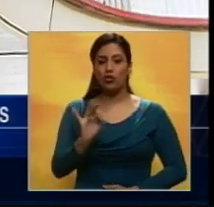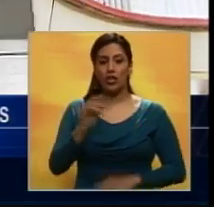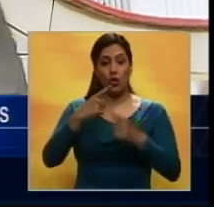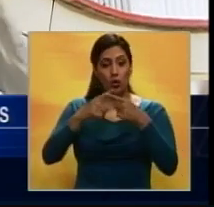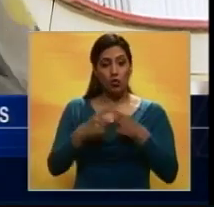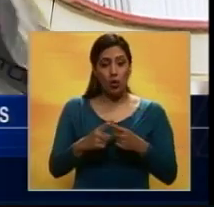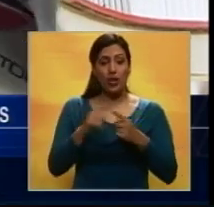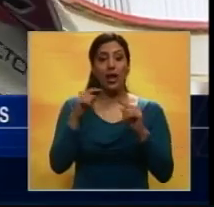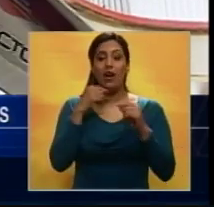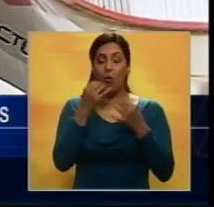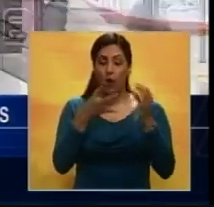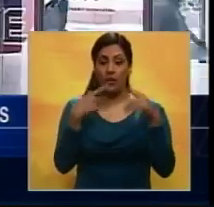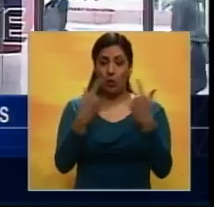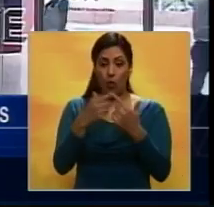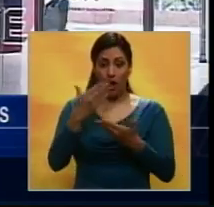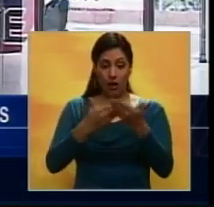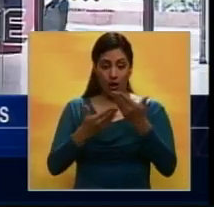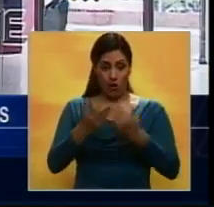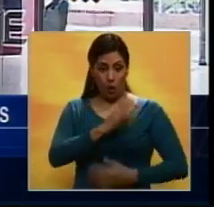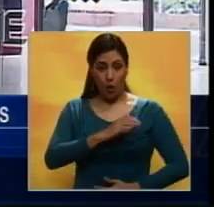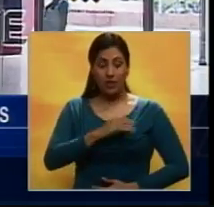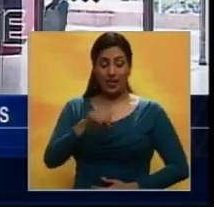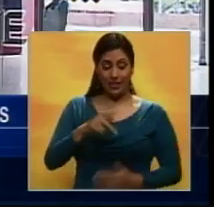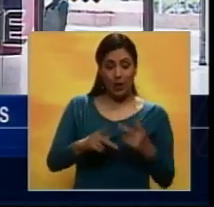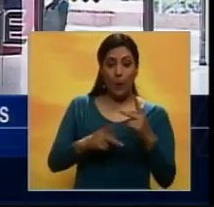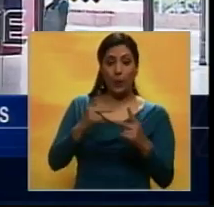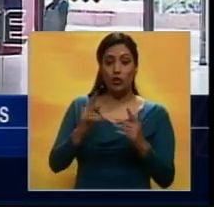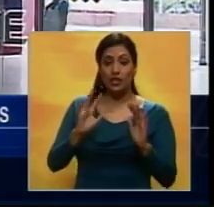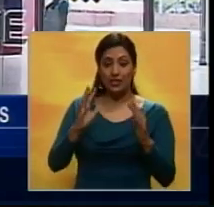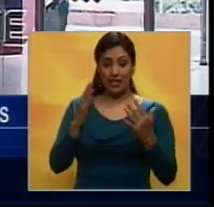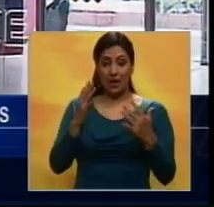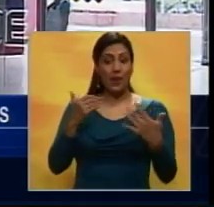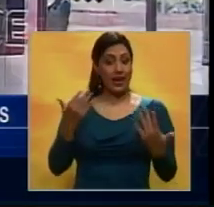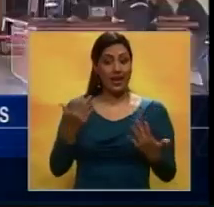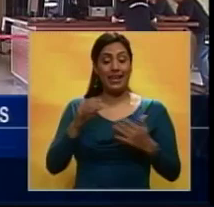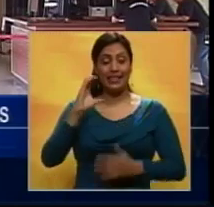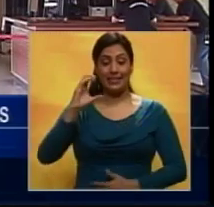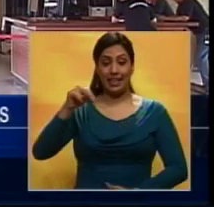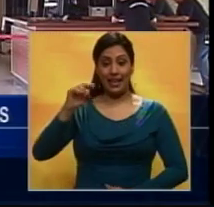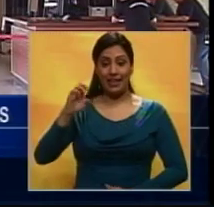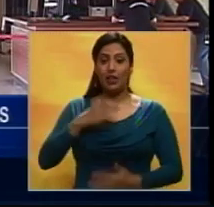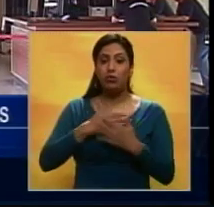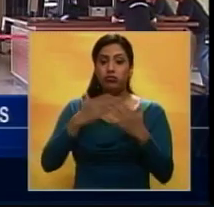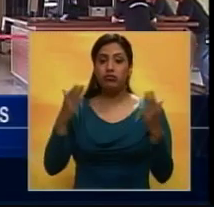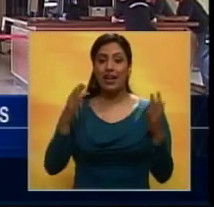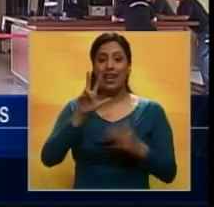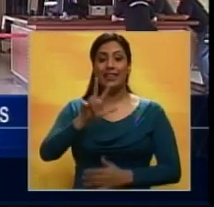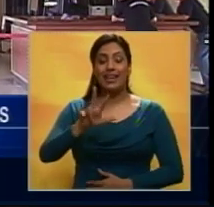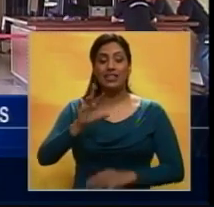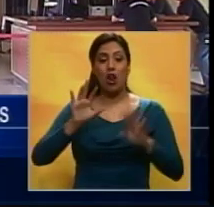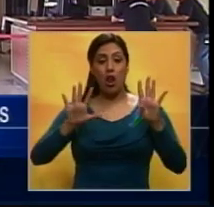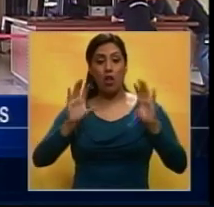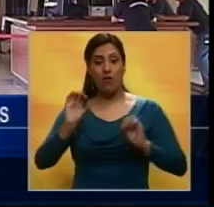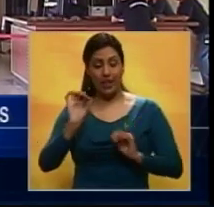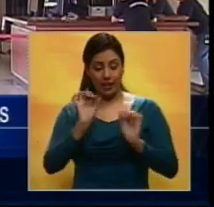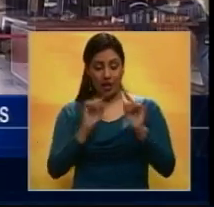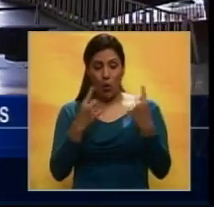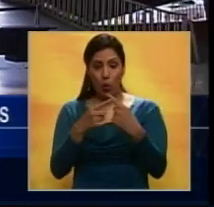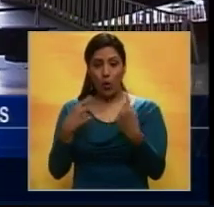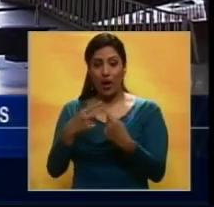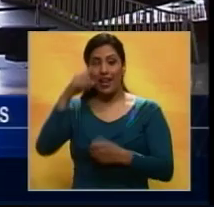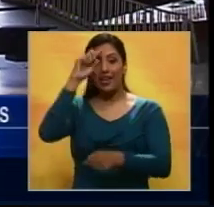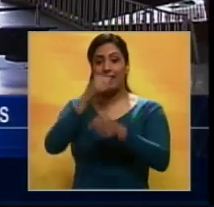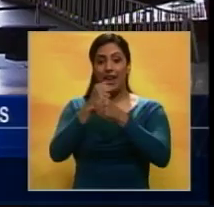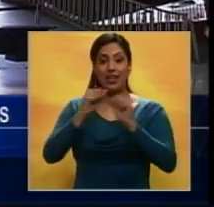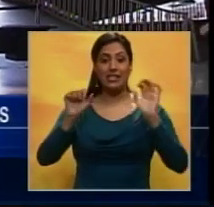sufragios emitidos en dichos comicios. Para este proceso de renovación, el CNE dispondrá de 390 puntos que